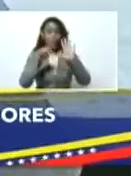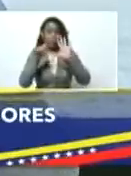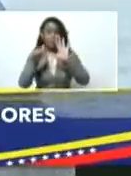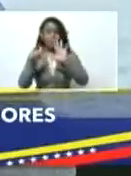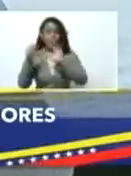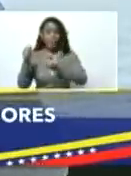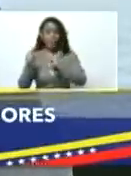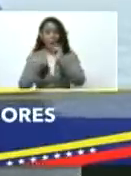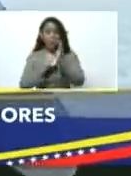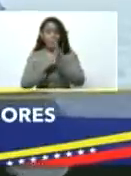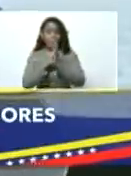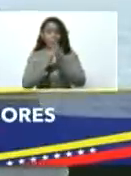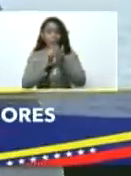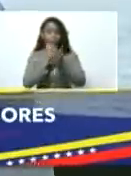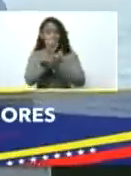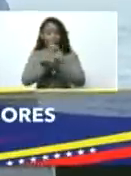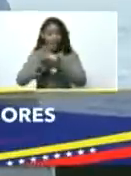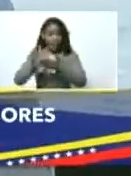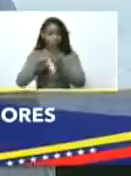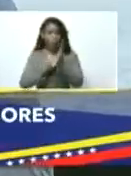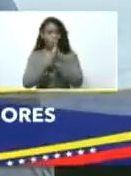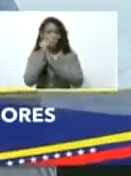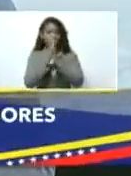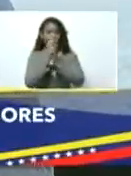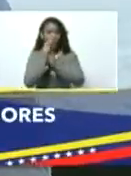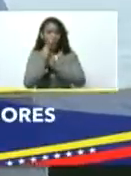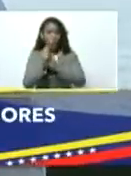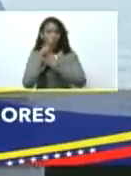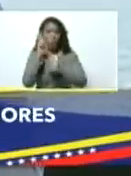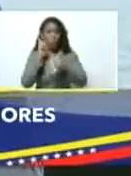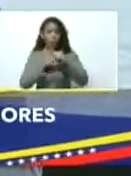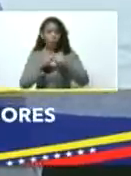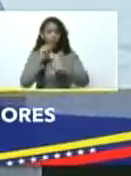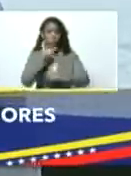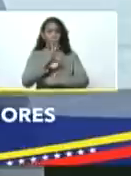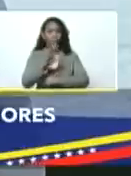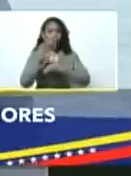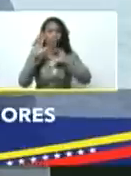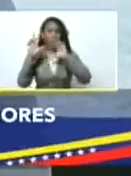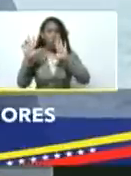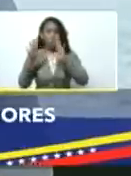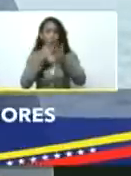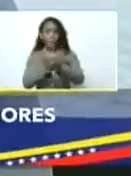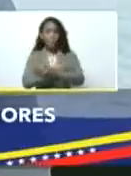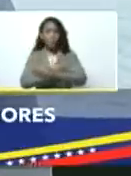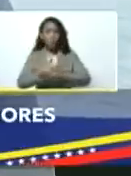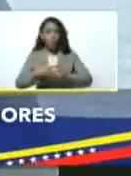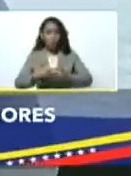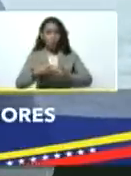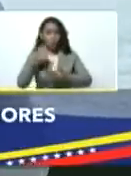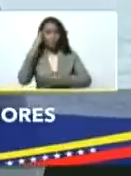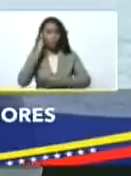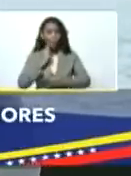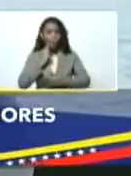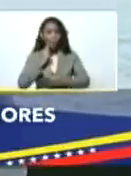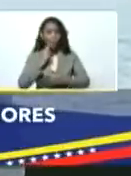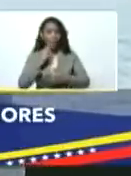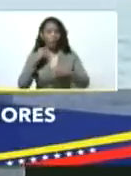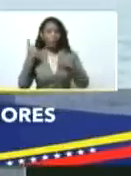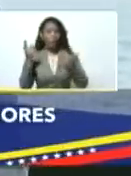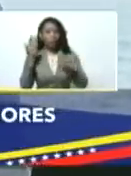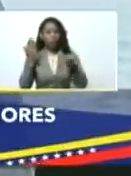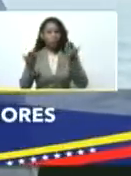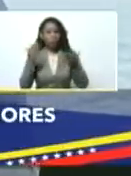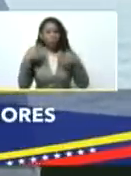4.760 créditos a emprendedores por un monto de 58 millones de bolívares, lo que es